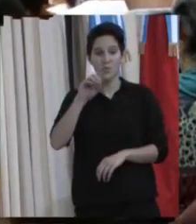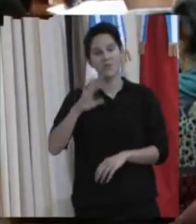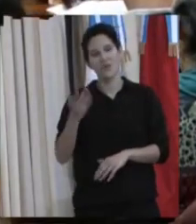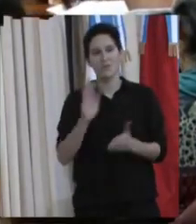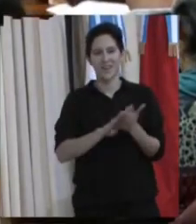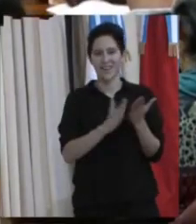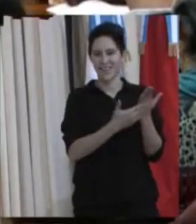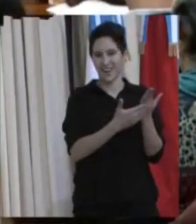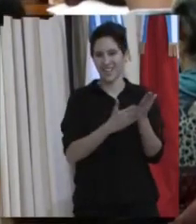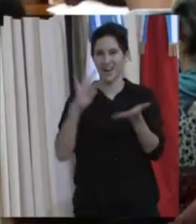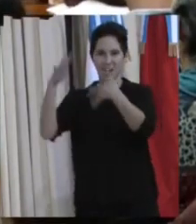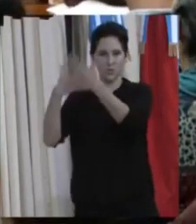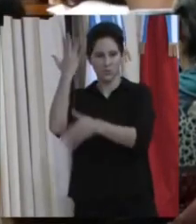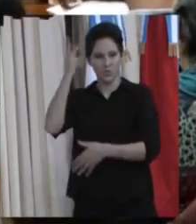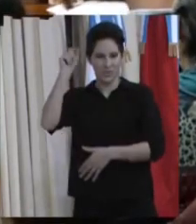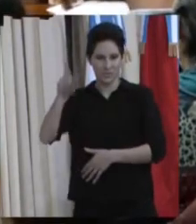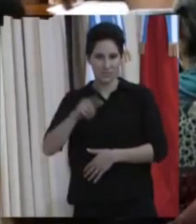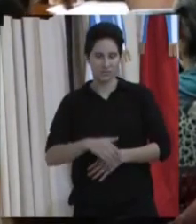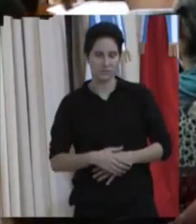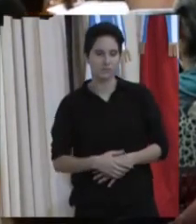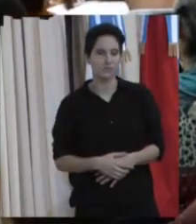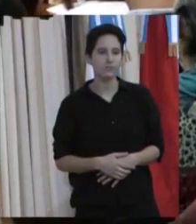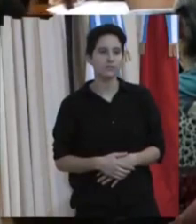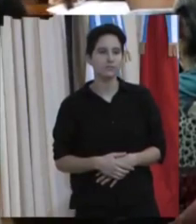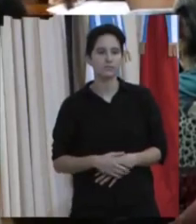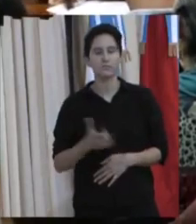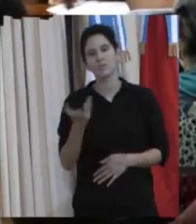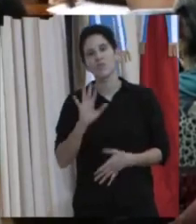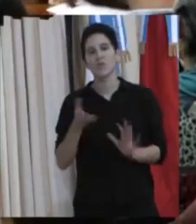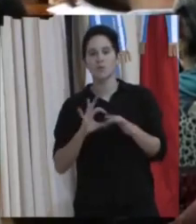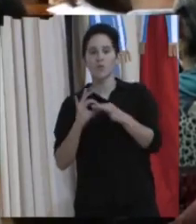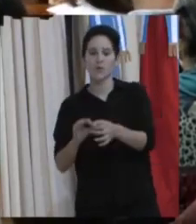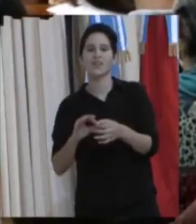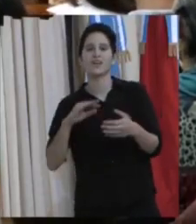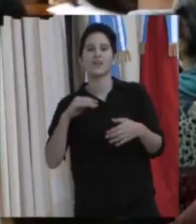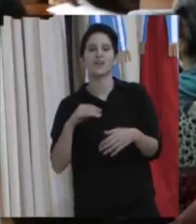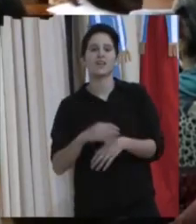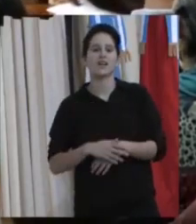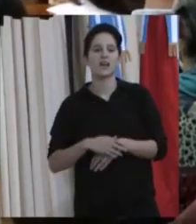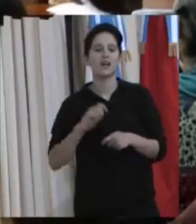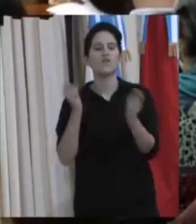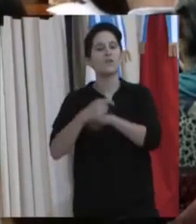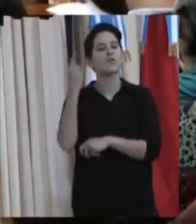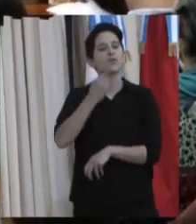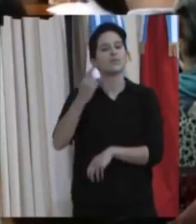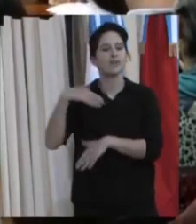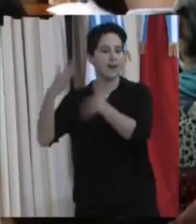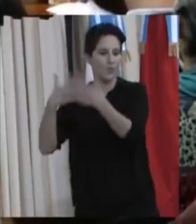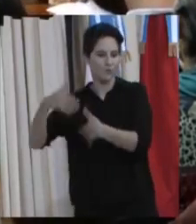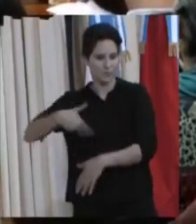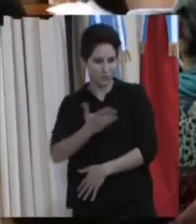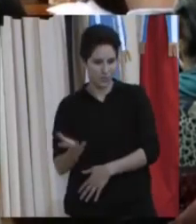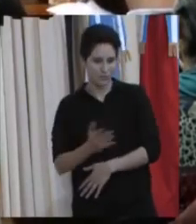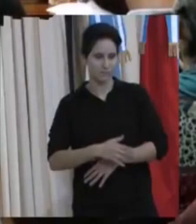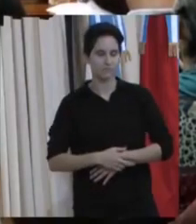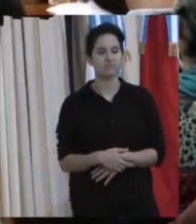Revolución Francesa, se posiciona por unir reforma universitaria y revolución social. Y aquí lo que